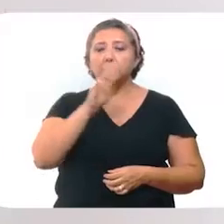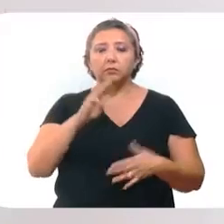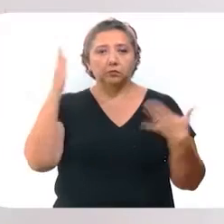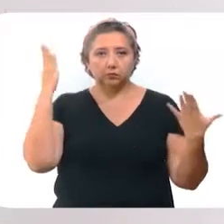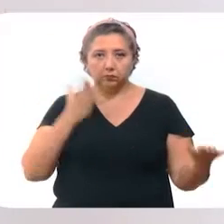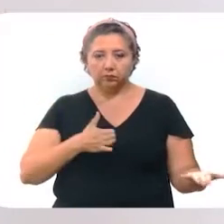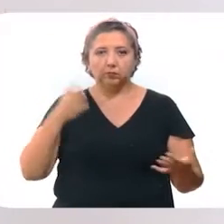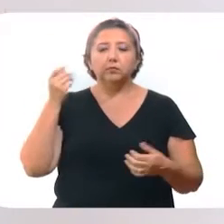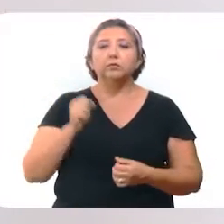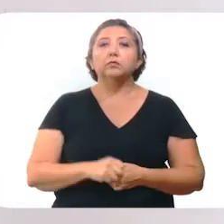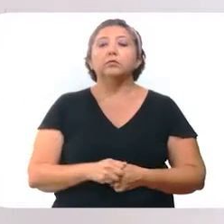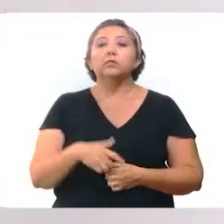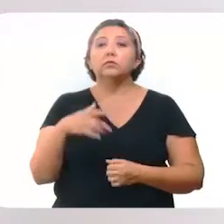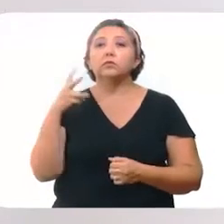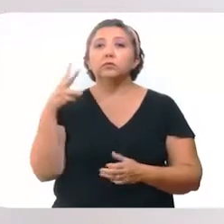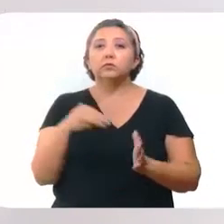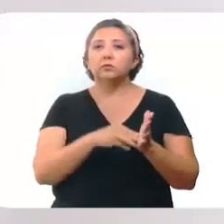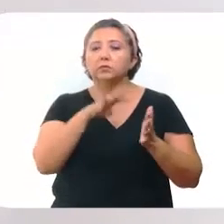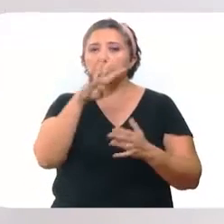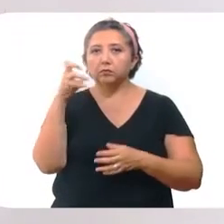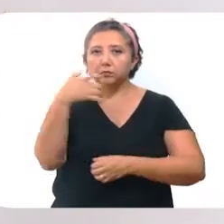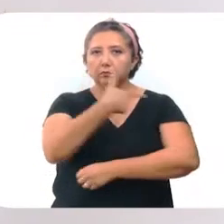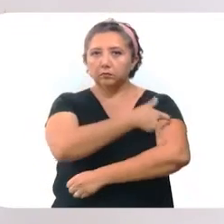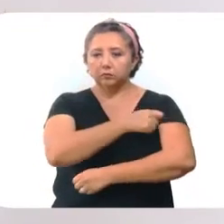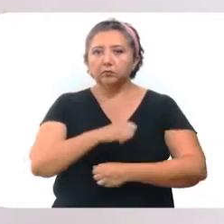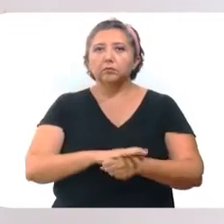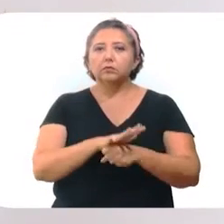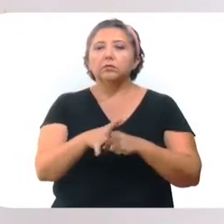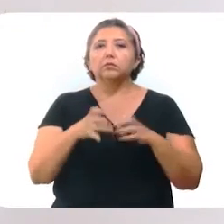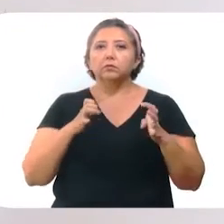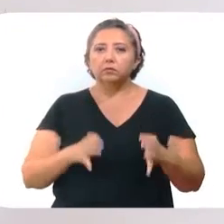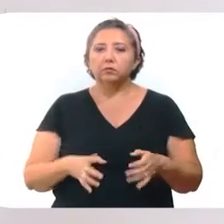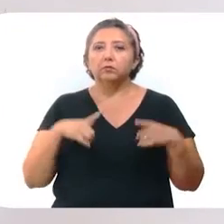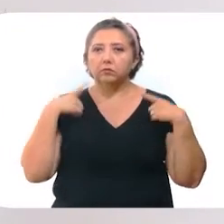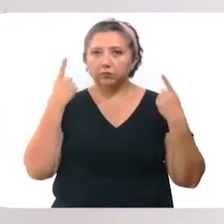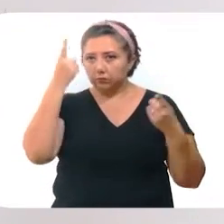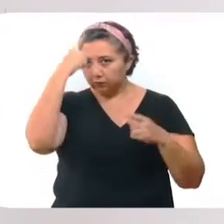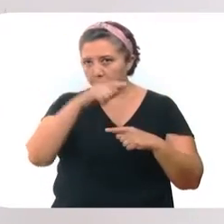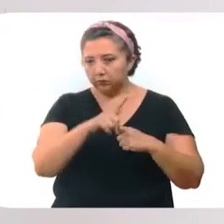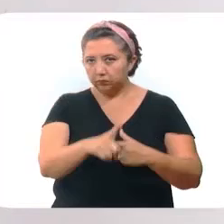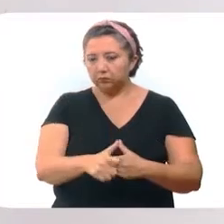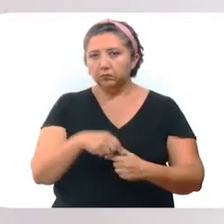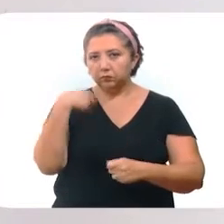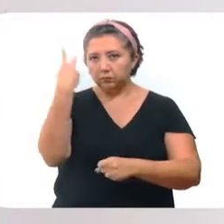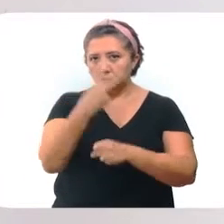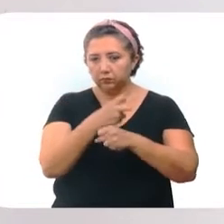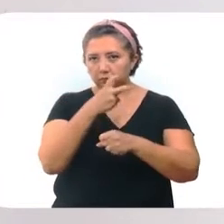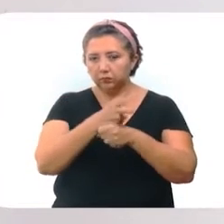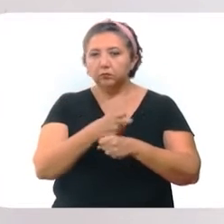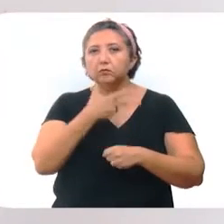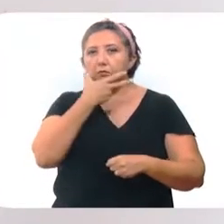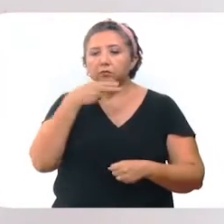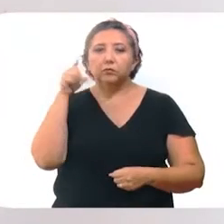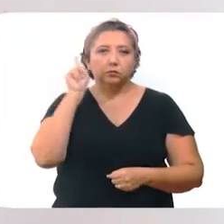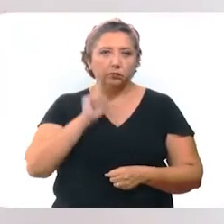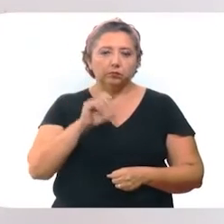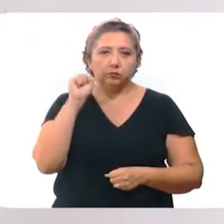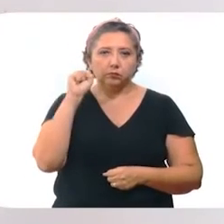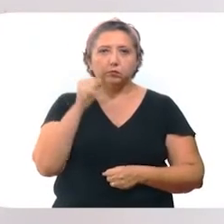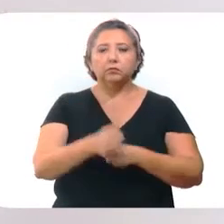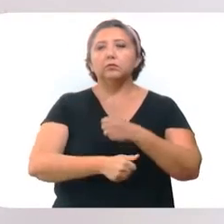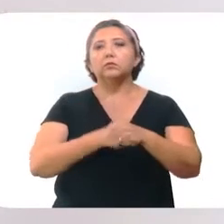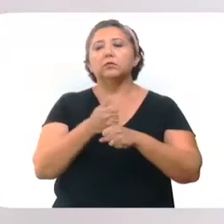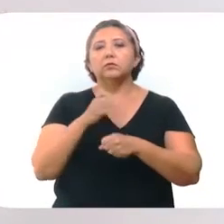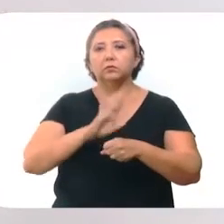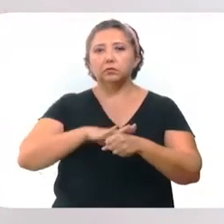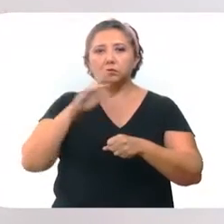arribó a Yucatán un nuevo cargamento con 2.400 vacunas, las cuales están destinadas para continuar la segunda dosis a hombres y mujeres de 60